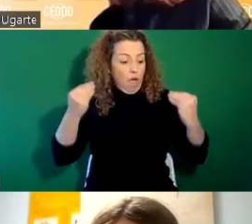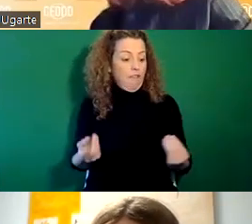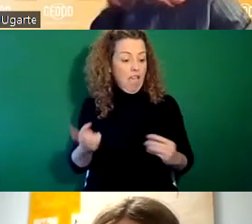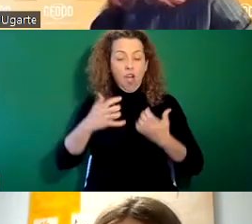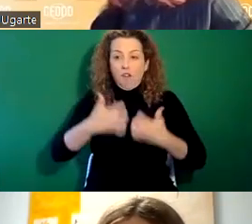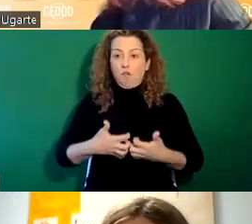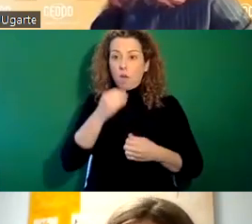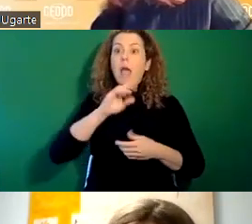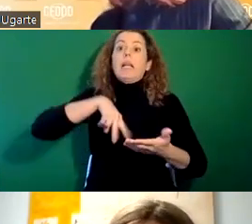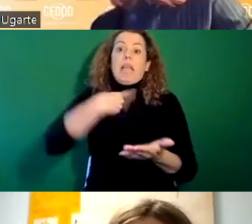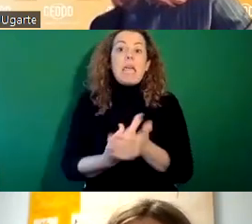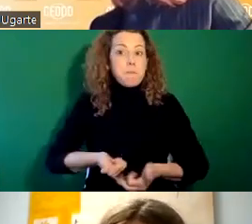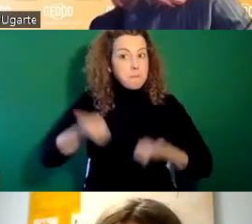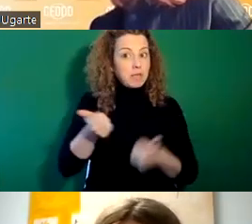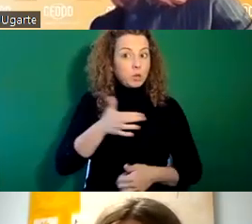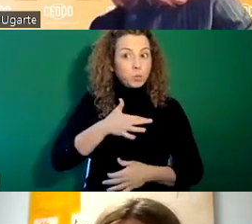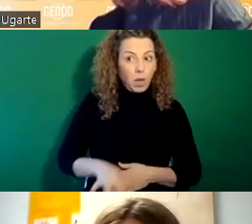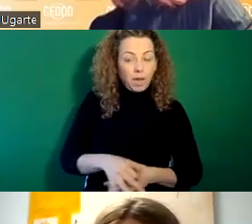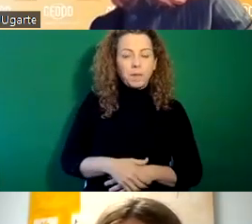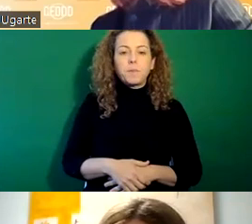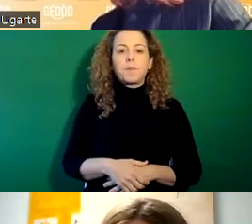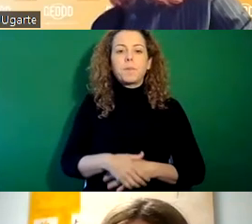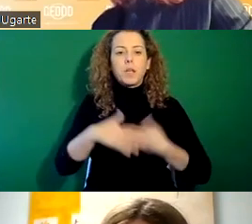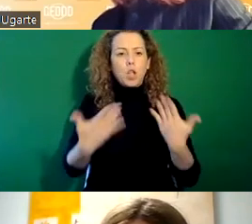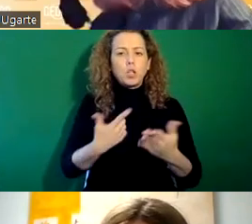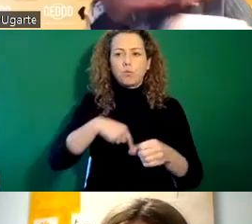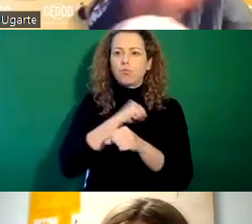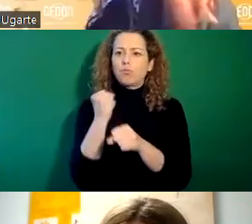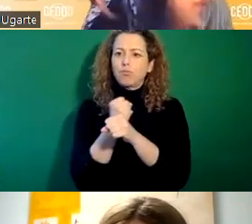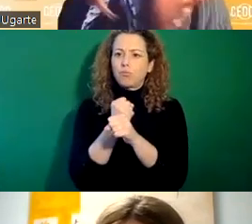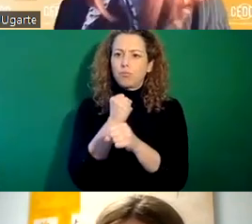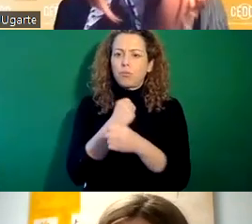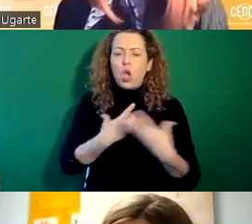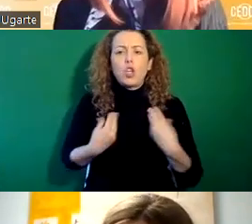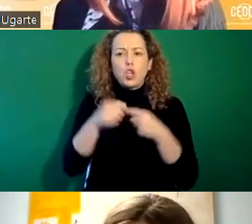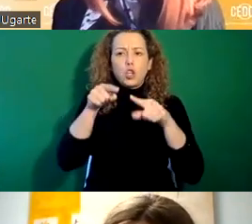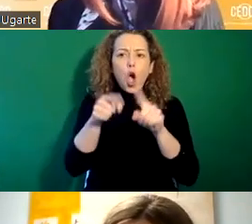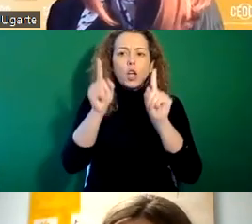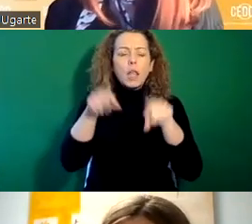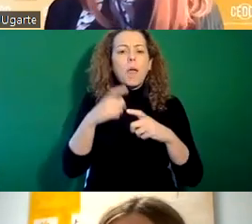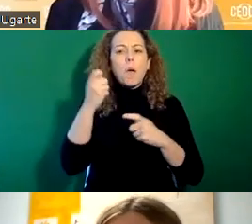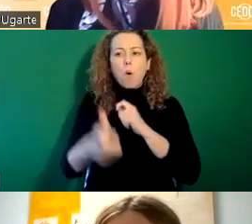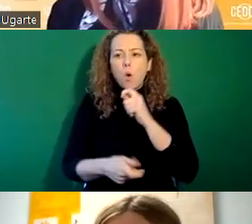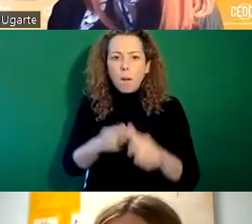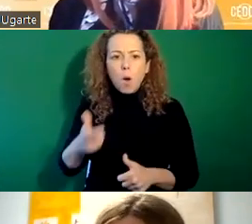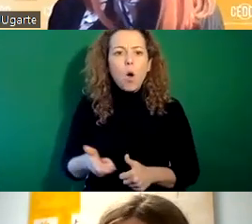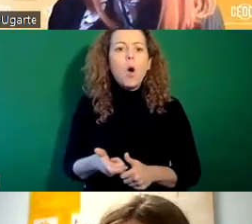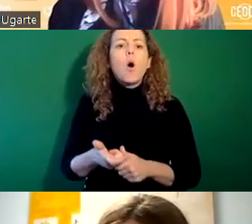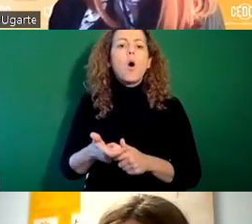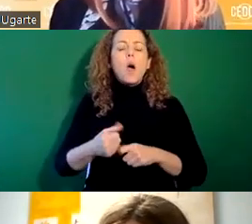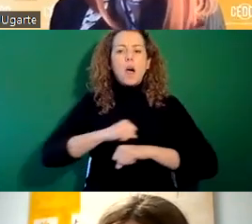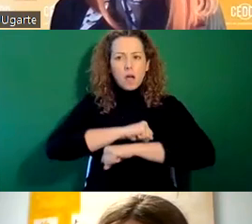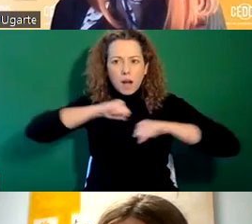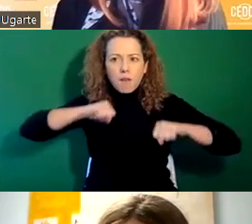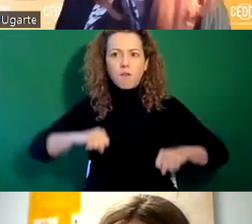pueden ser mayores. Entonces, también íbamos trabajando con ellos, ir soltándolos poco a poco, ir